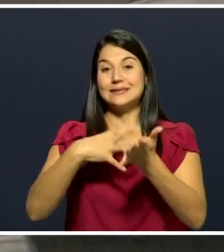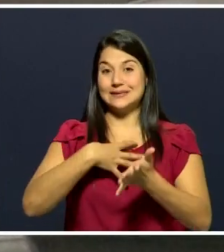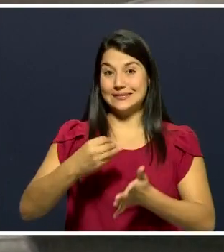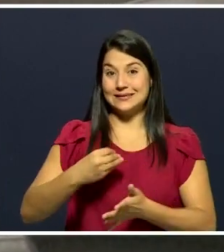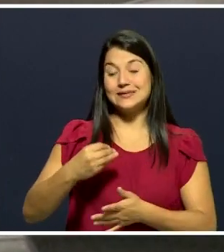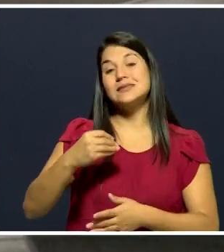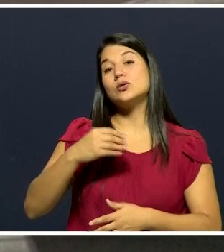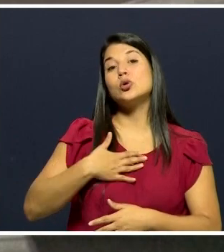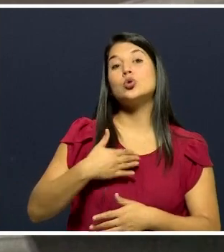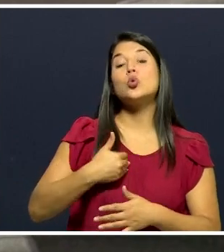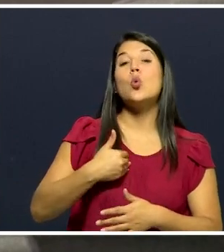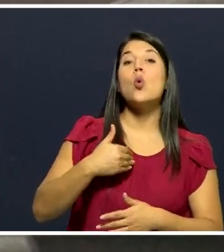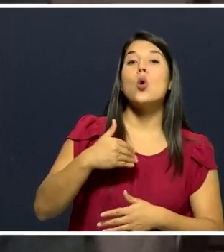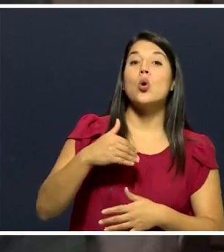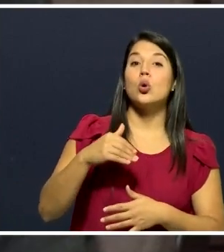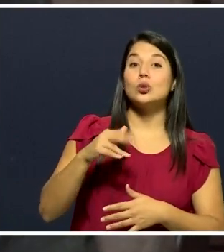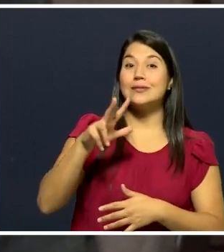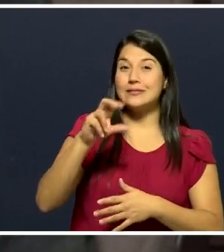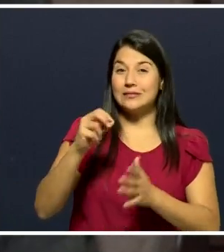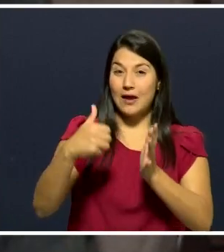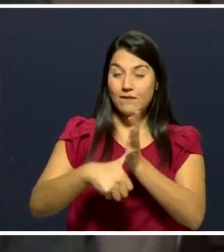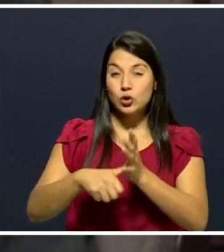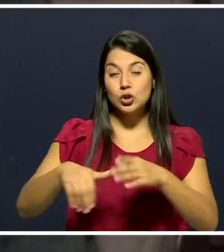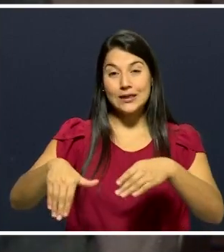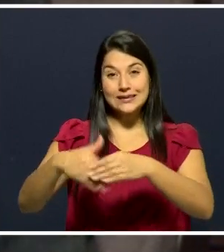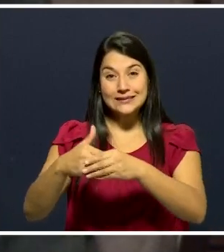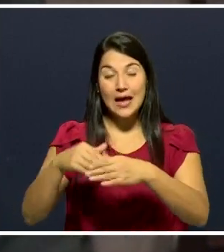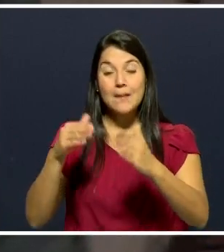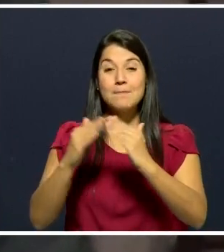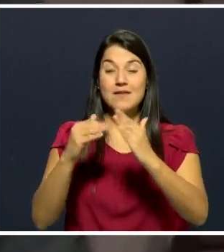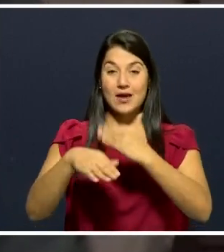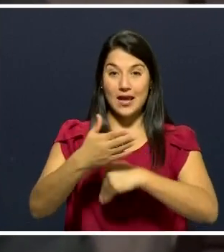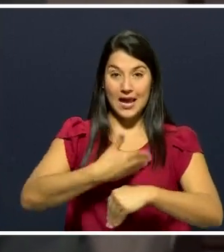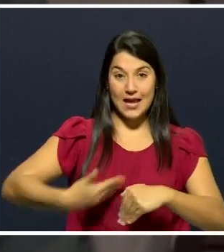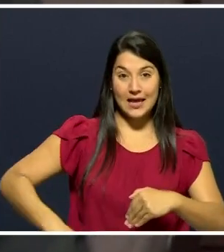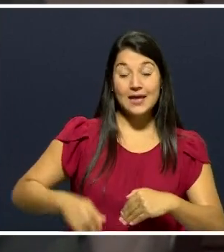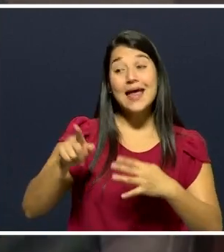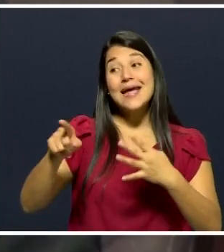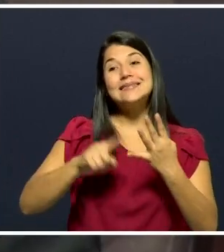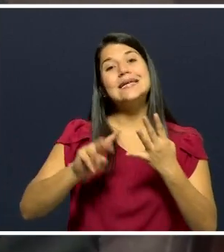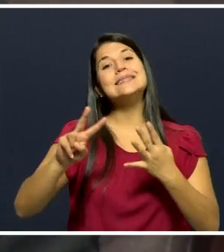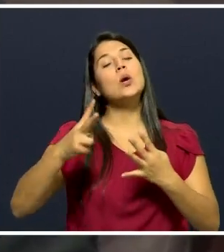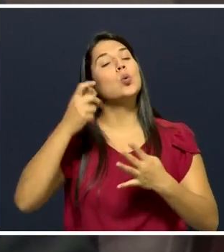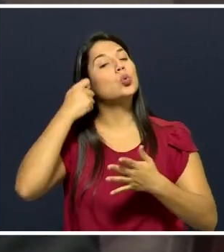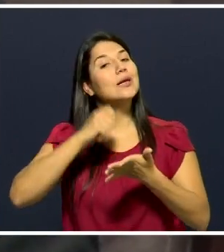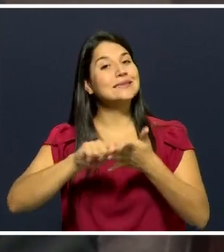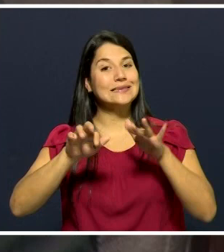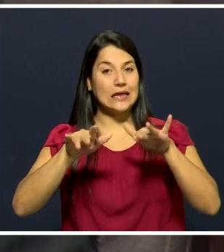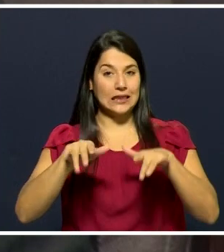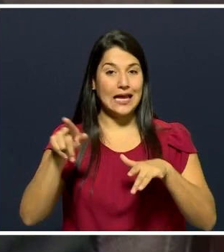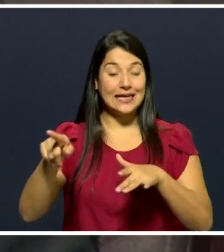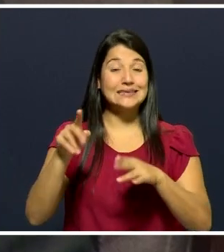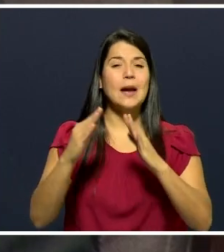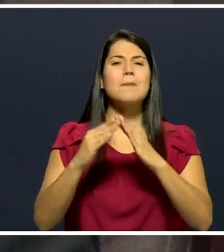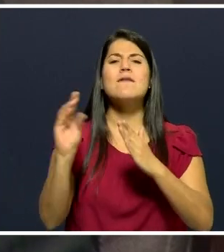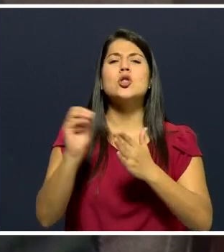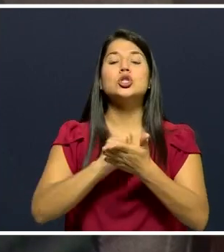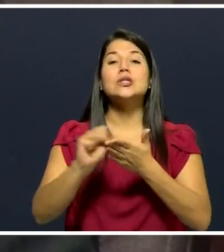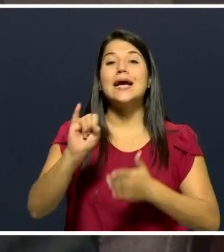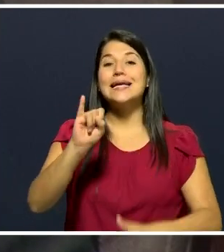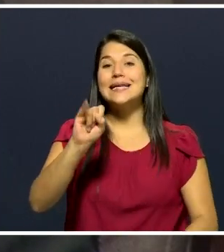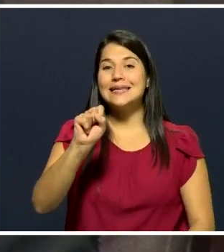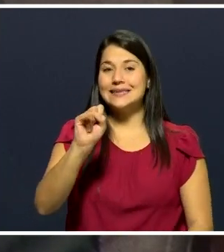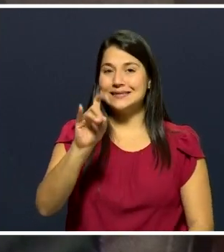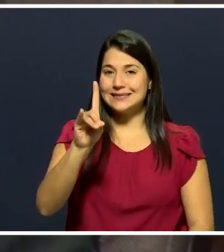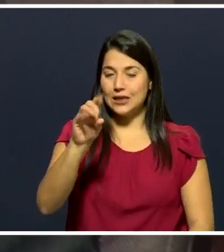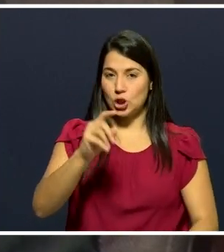abogada, casada y herediana. María Vita Monge fue elegida como segunda secretaria. Ella es de San Isidro de Pérez